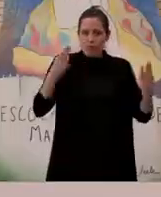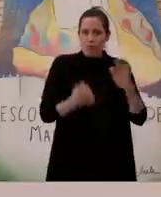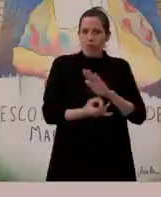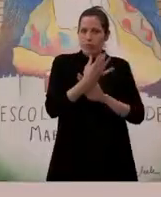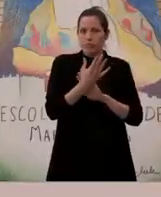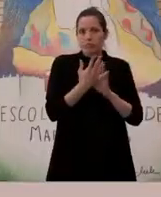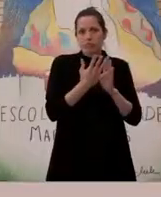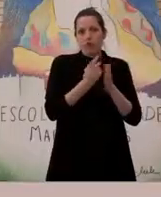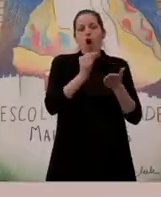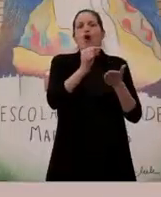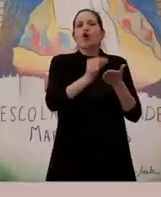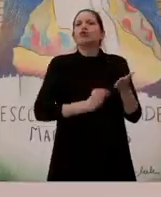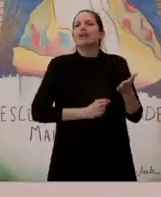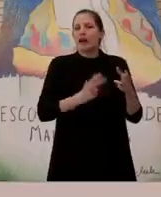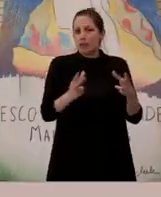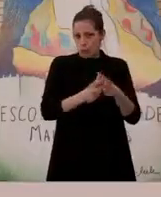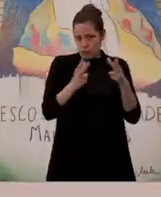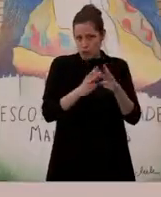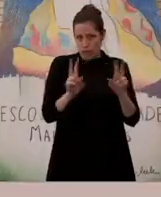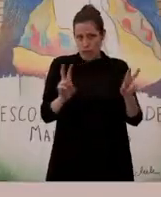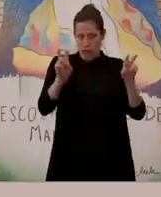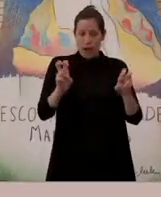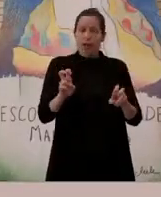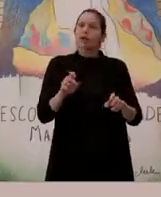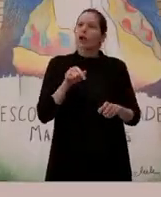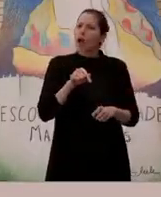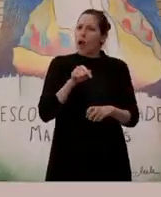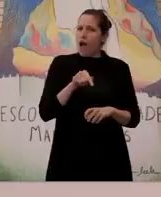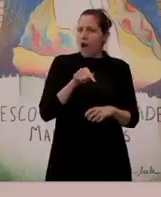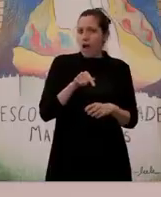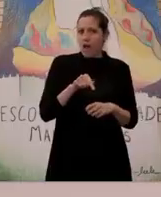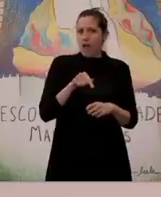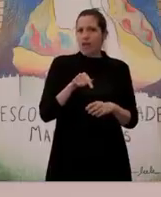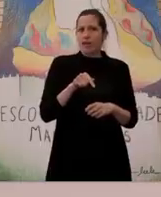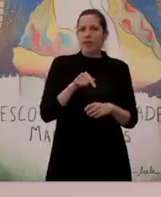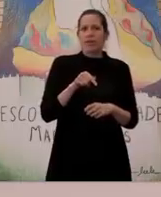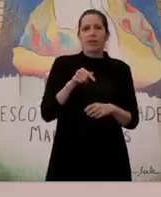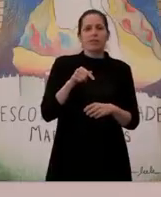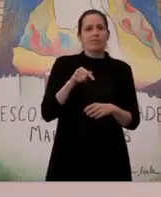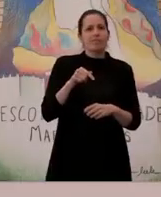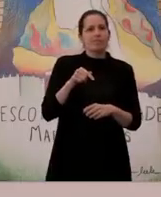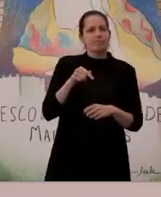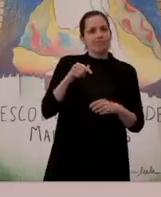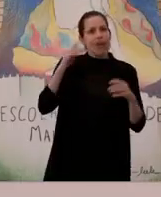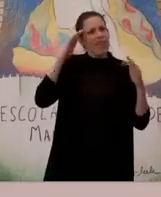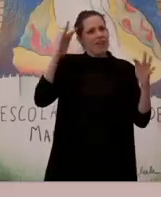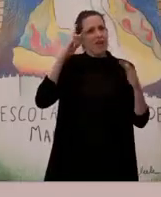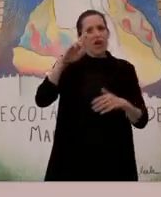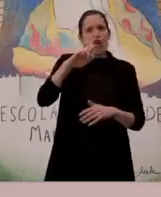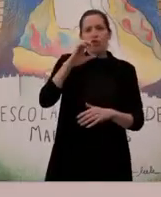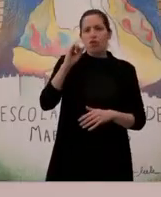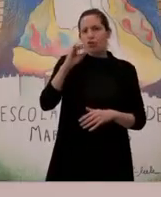rosas sin quedarse donde le vamos a contraria a ruso que decía que es muy eres en el cielo Por donde